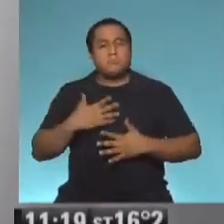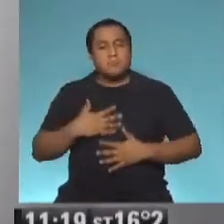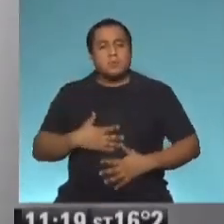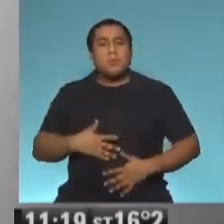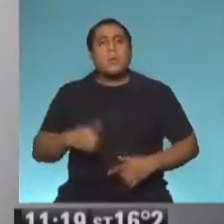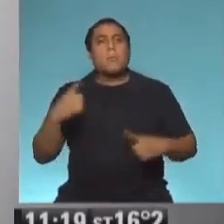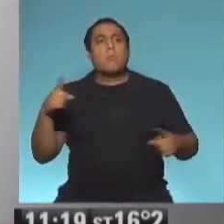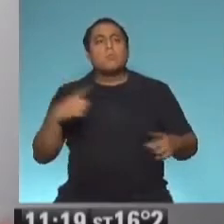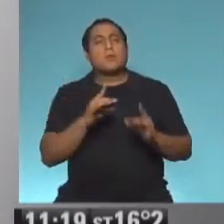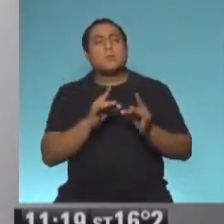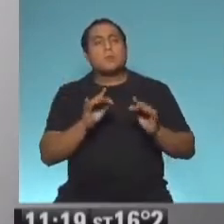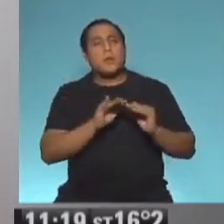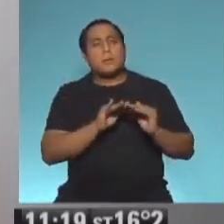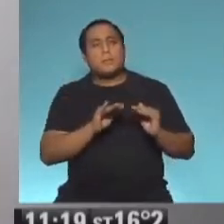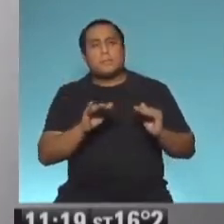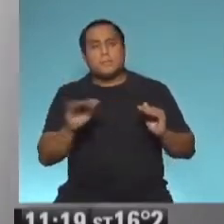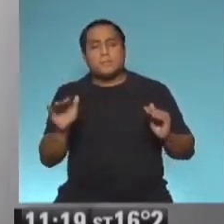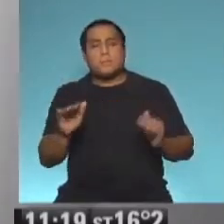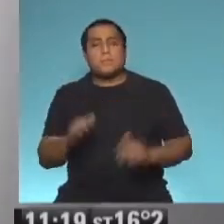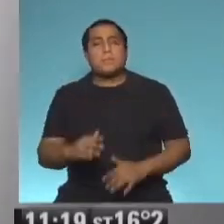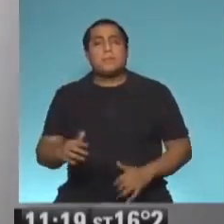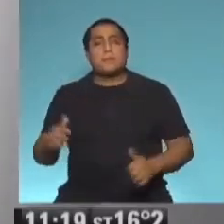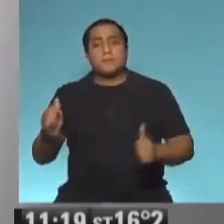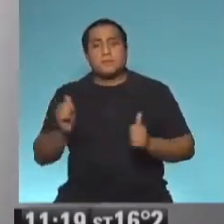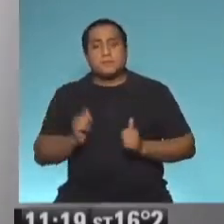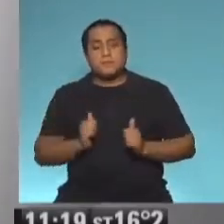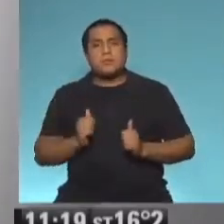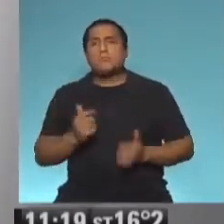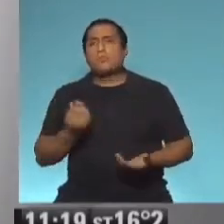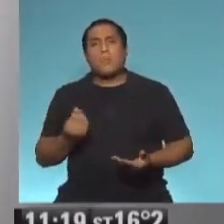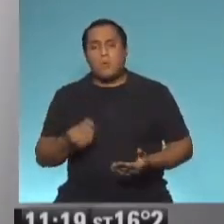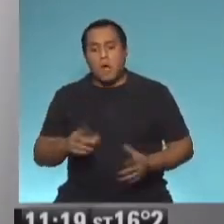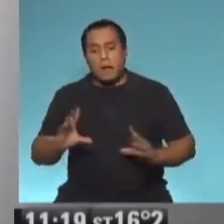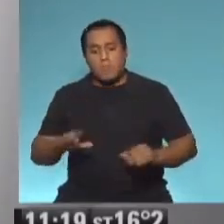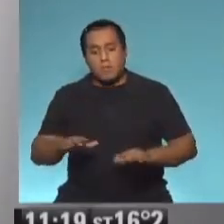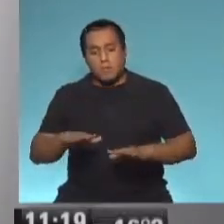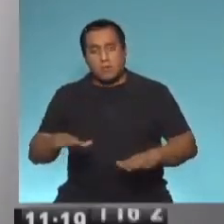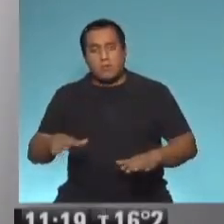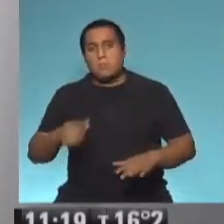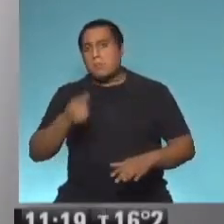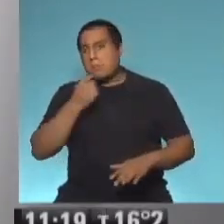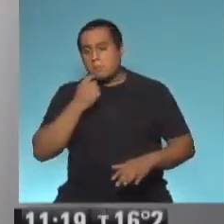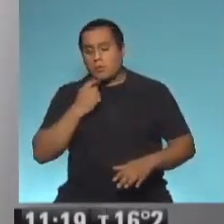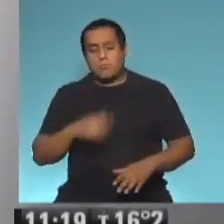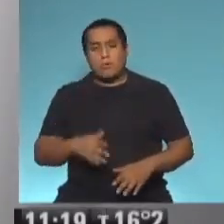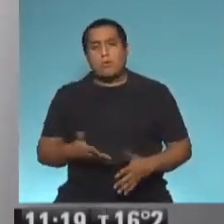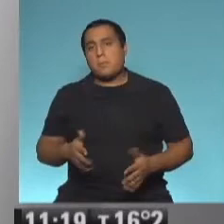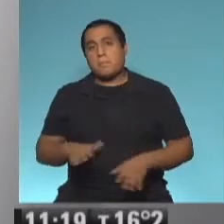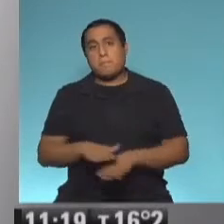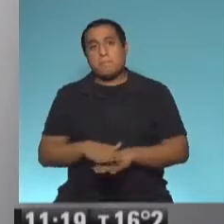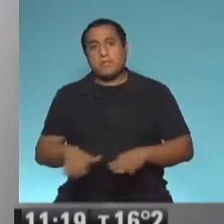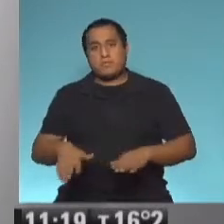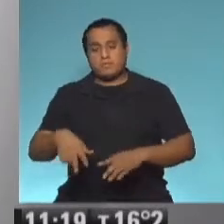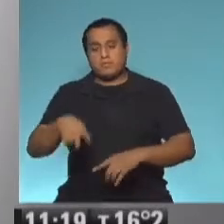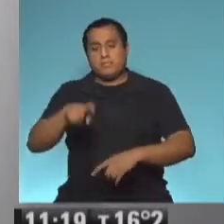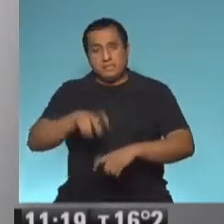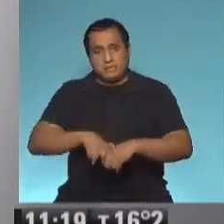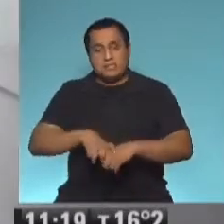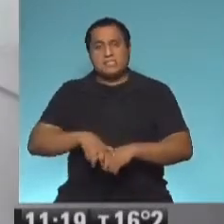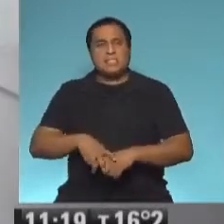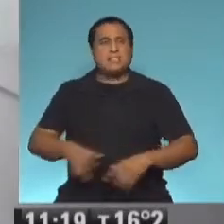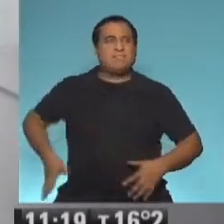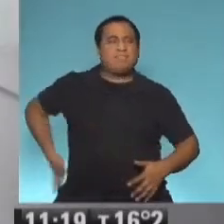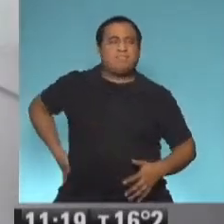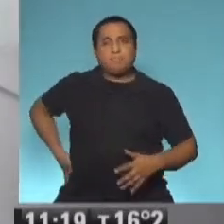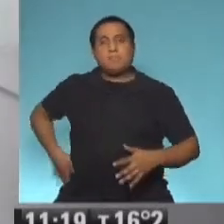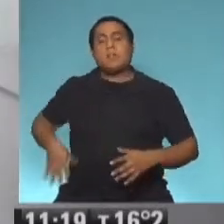música suave y busques sentarte, puede ser sobre un almohadón, si te cuesta estar sentado derecho, solo en el suelo, o en una silla.